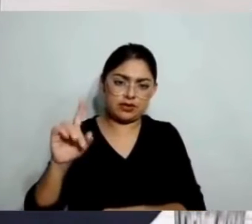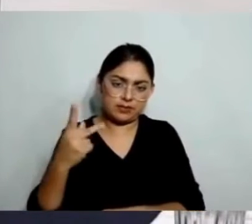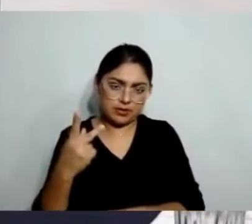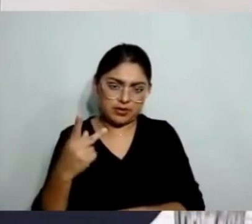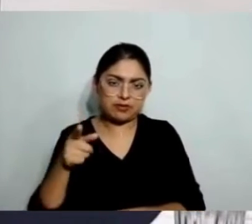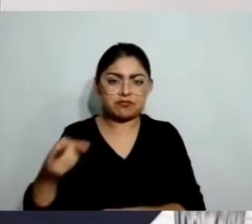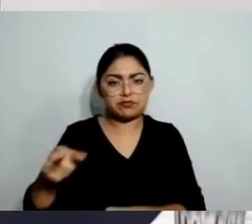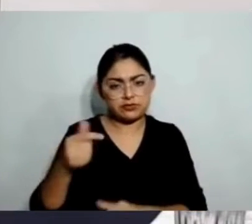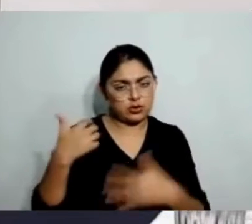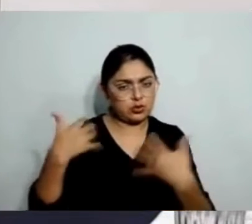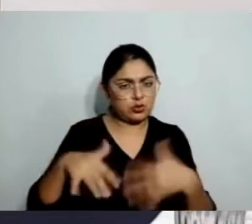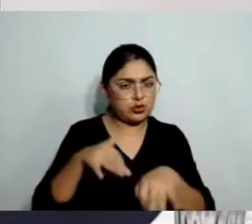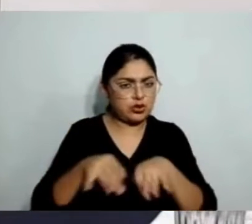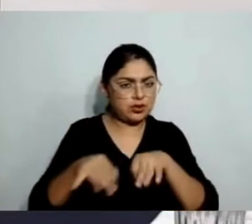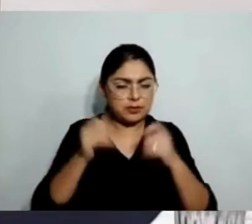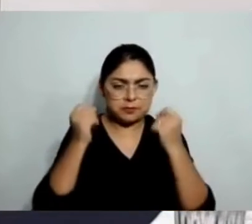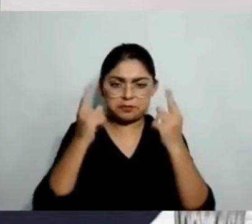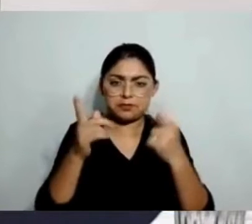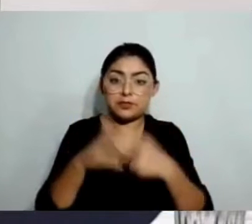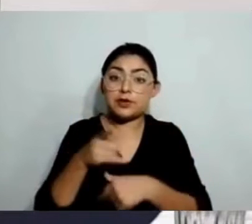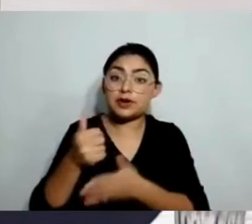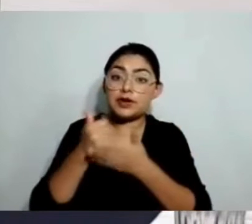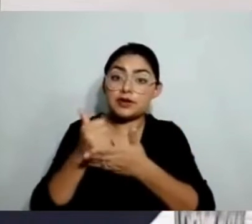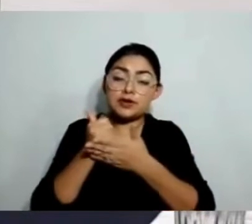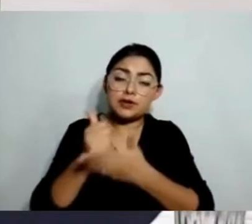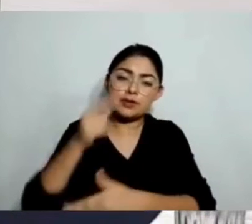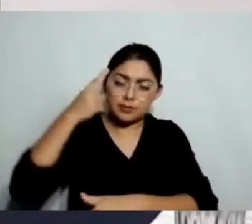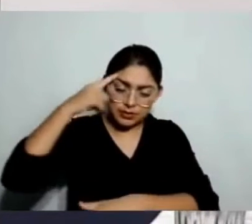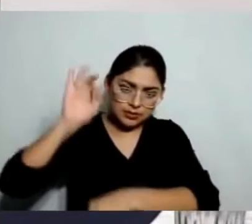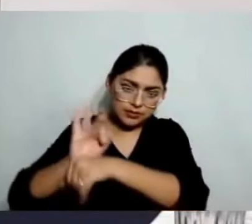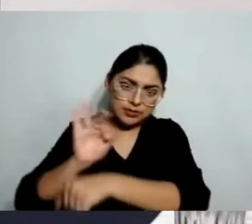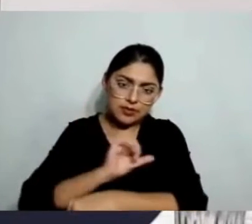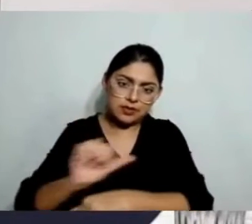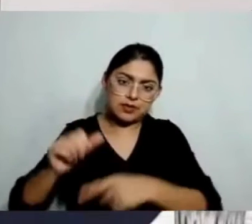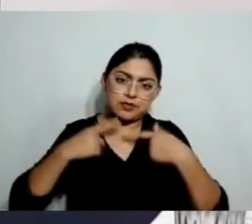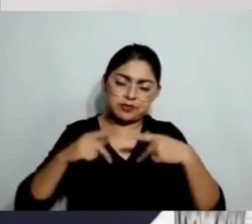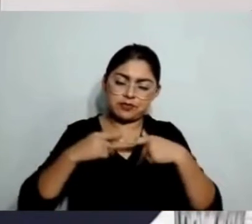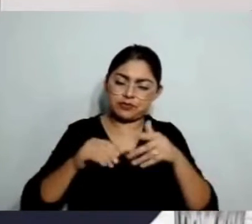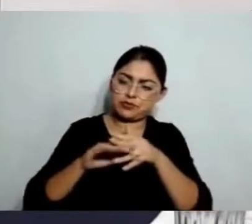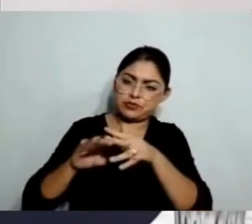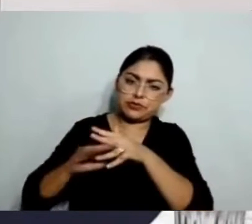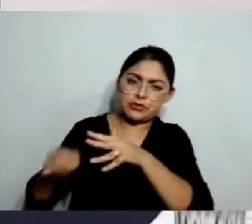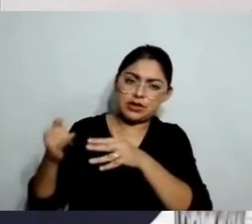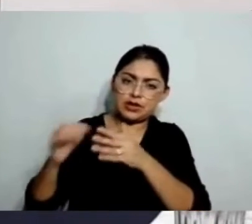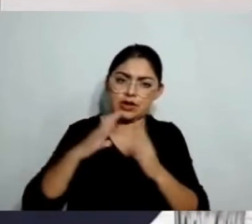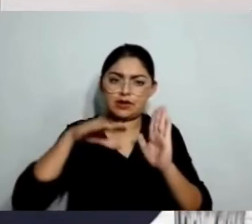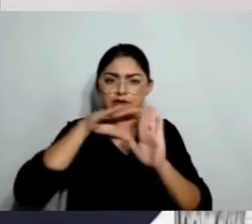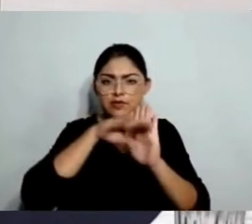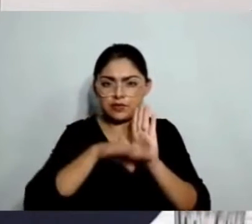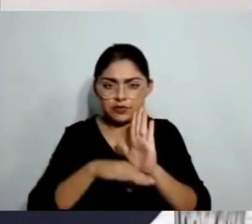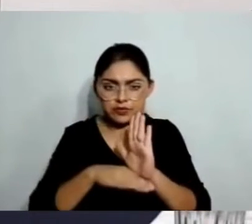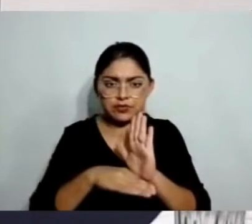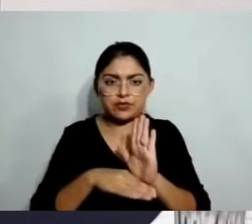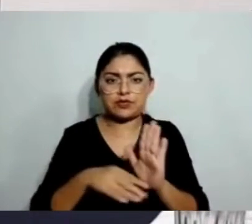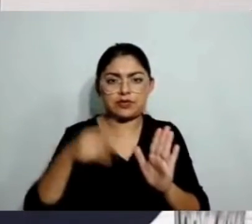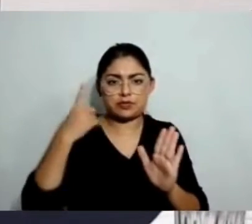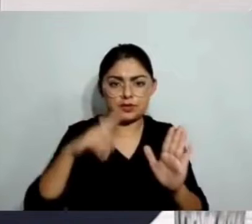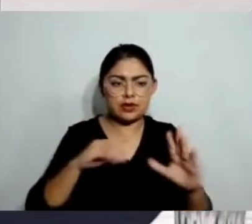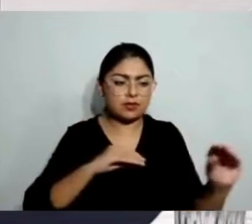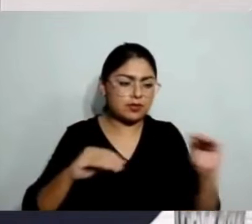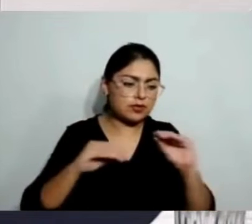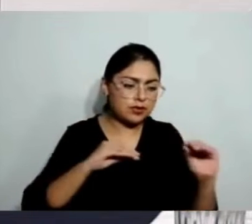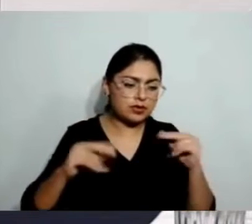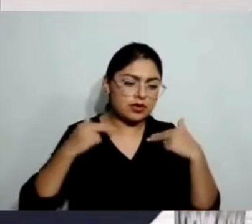y la defensa de personas migrantes y hay estándares diferenciados para quienes se encuentran en movilidad humana para